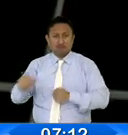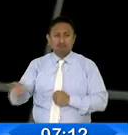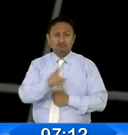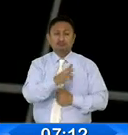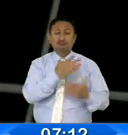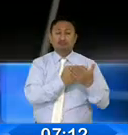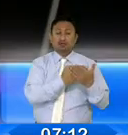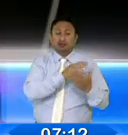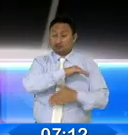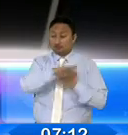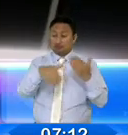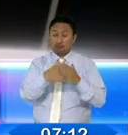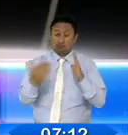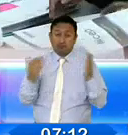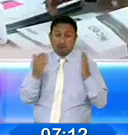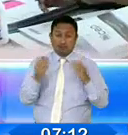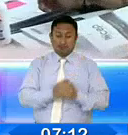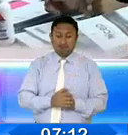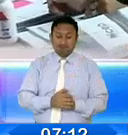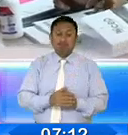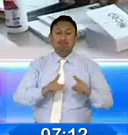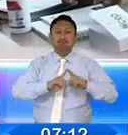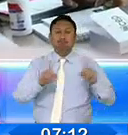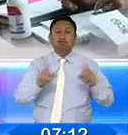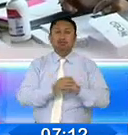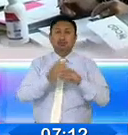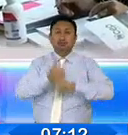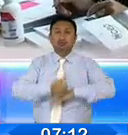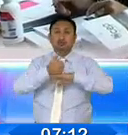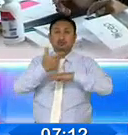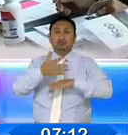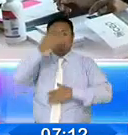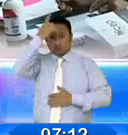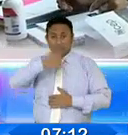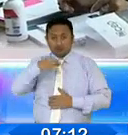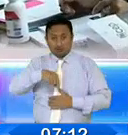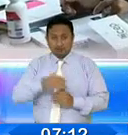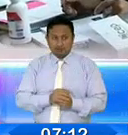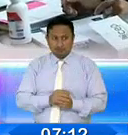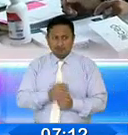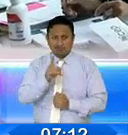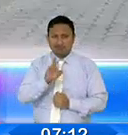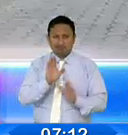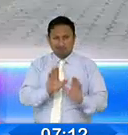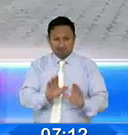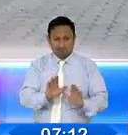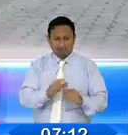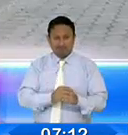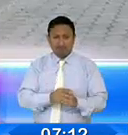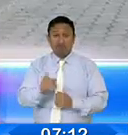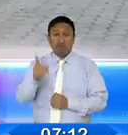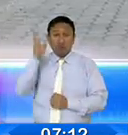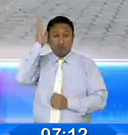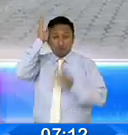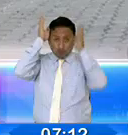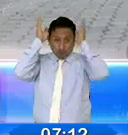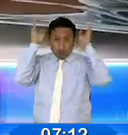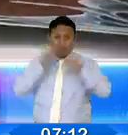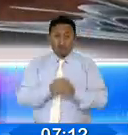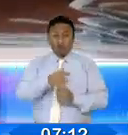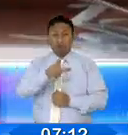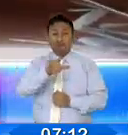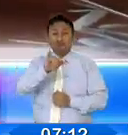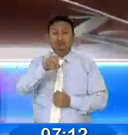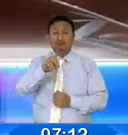los vinculados. Sin embargo, el tribunal resolvió otorgar medidas sustitutivas para Jorge Yunda, Linda G., Eric A.